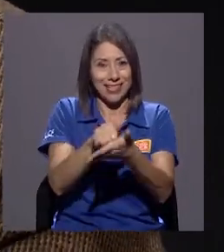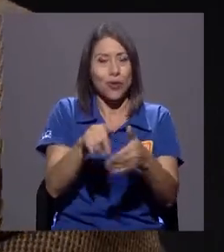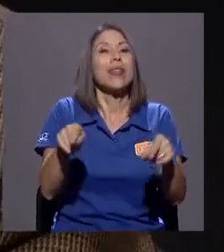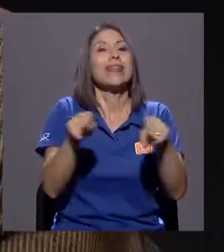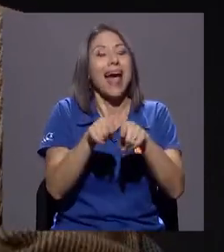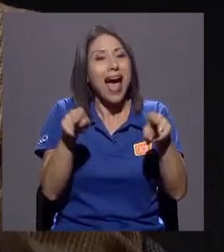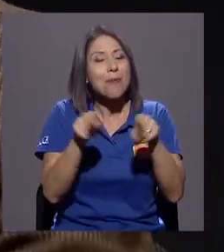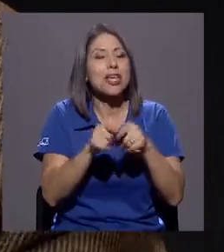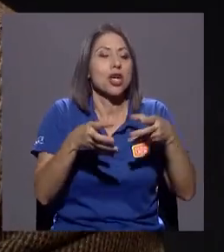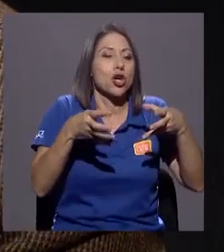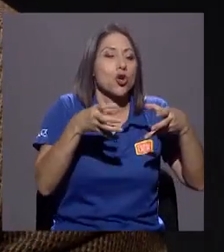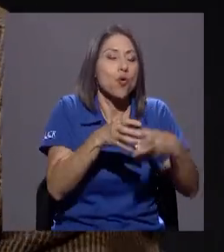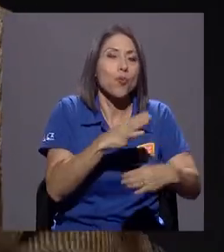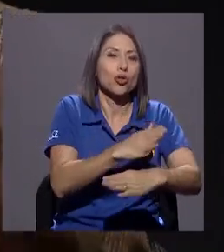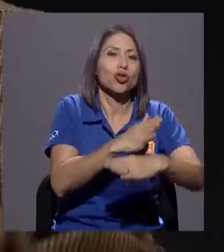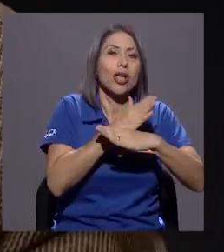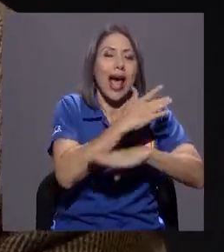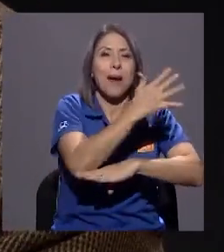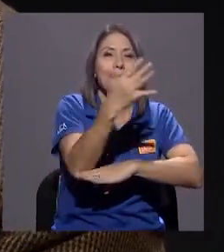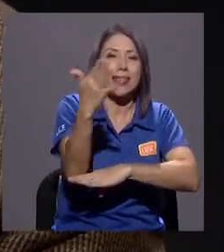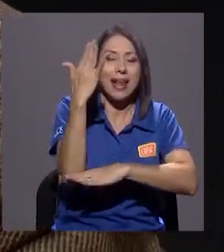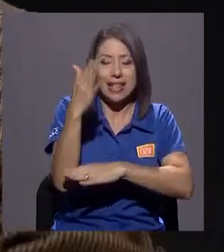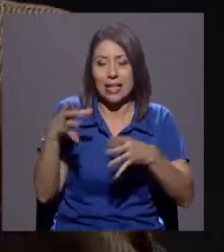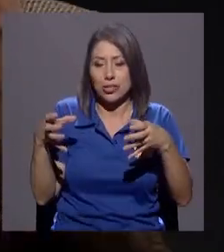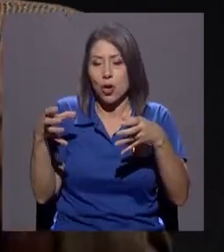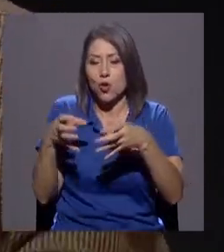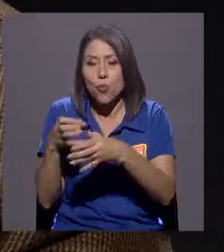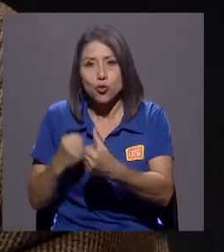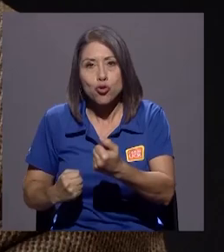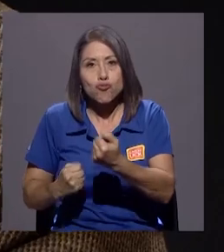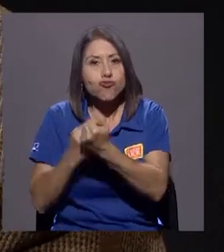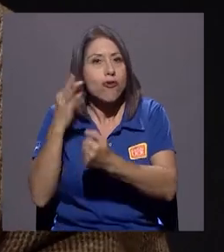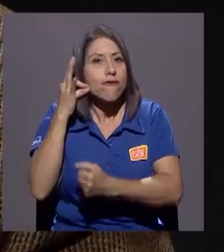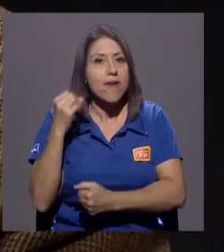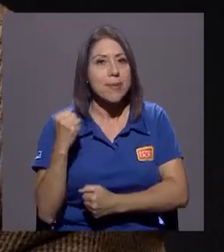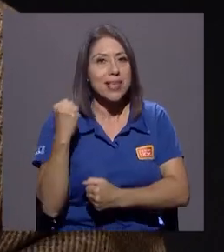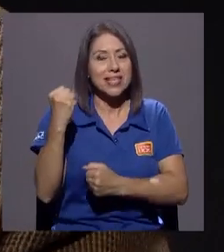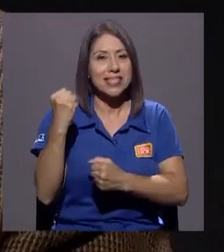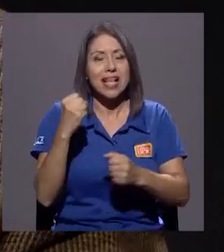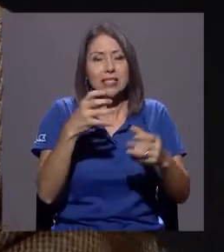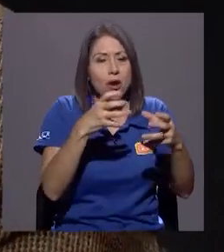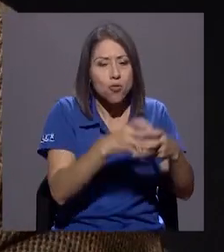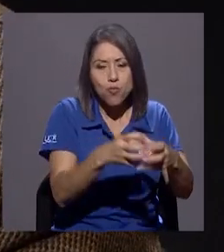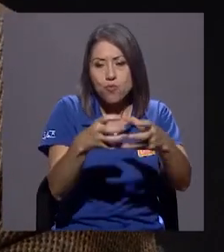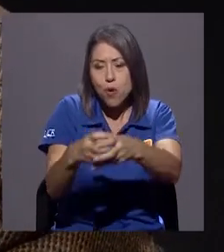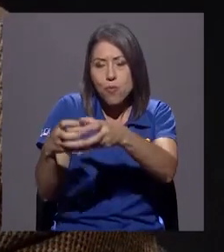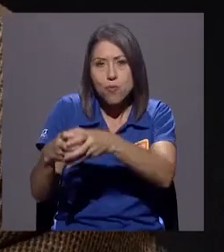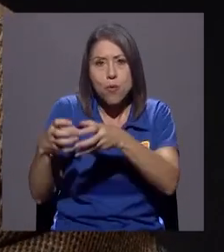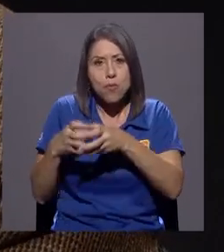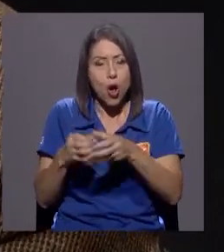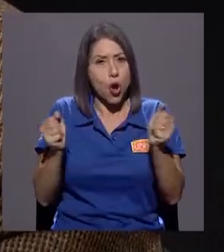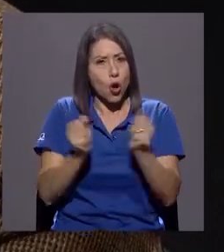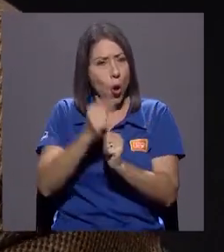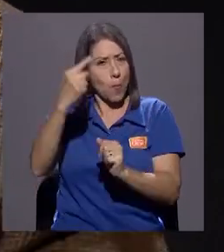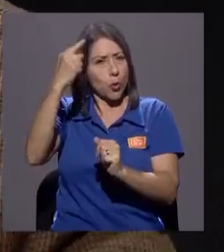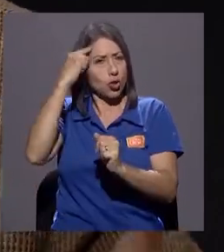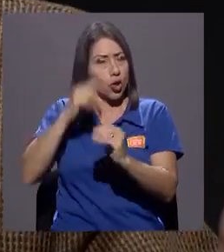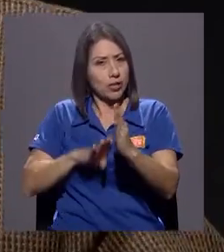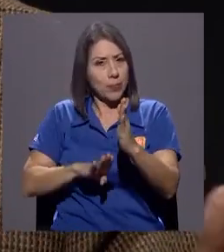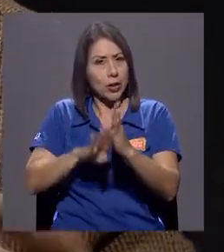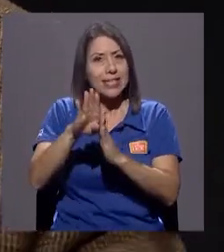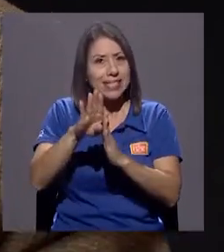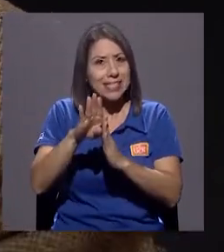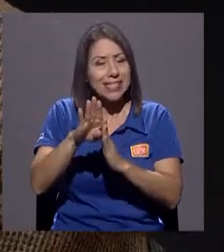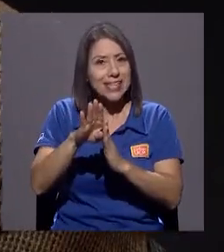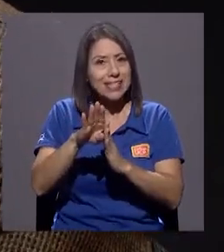y ambientalistas y feministas y gentes que de alguna manera teniendo posiciones progresistas si hubieran quedado